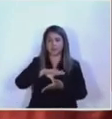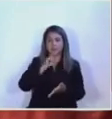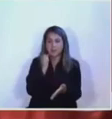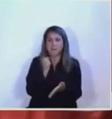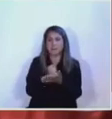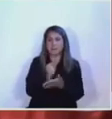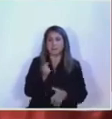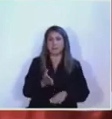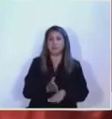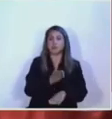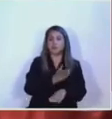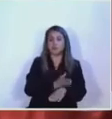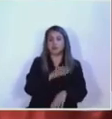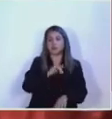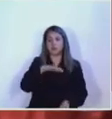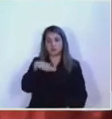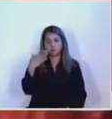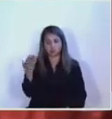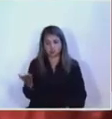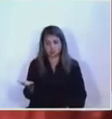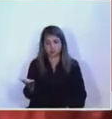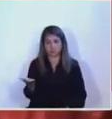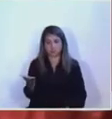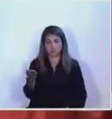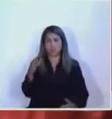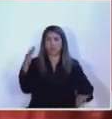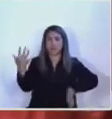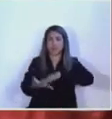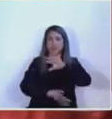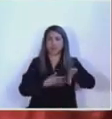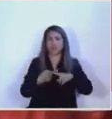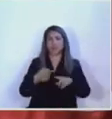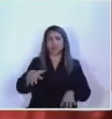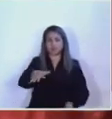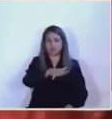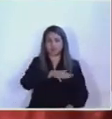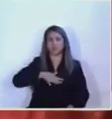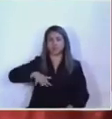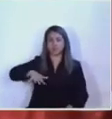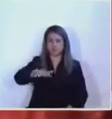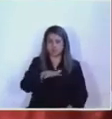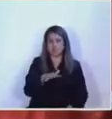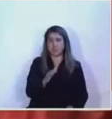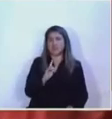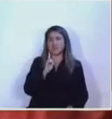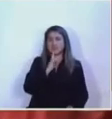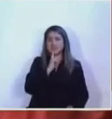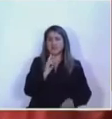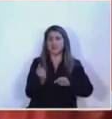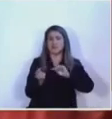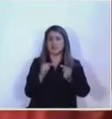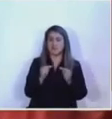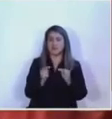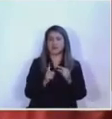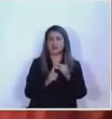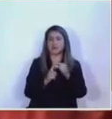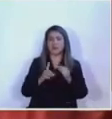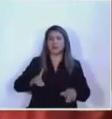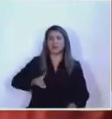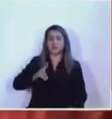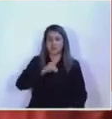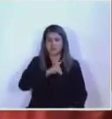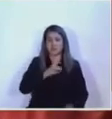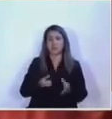un antes y un después. Esta revuelta social que instala en medio del debate conceptos como dignidad,